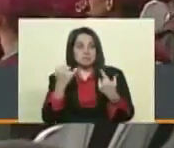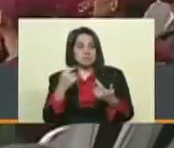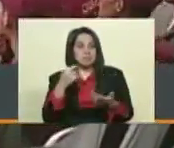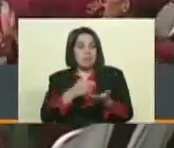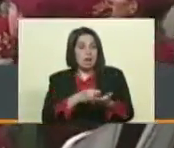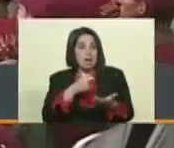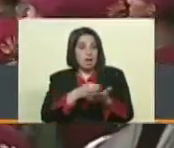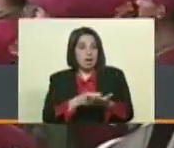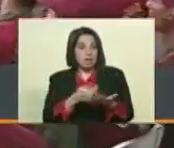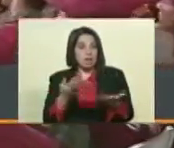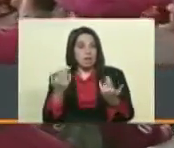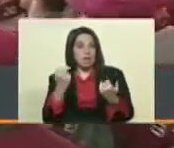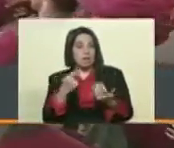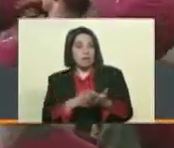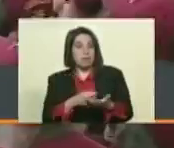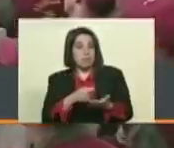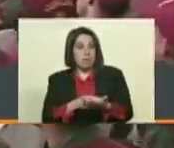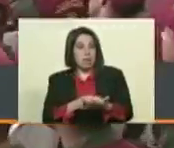digamos con...